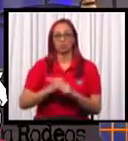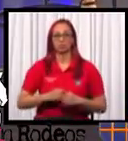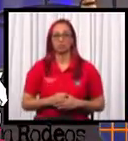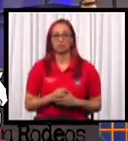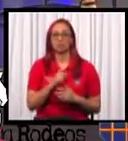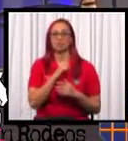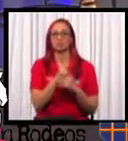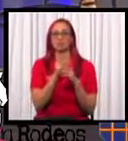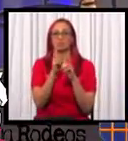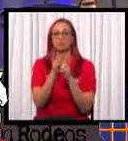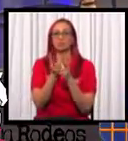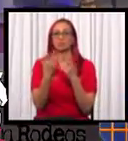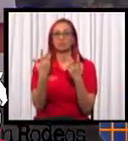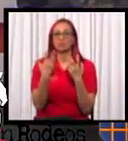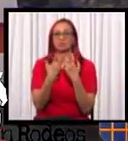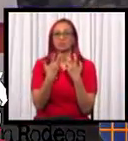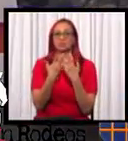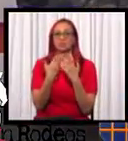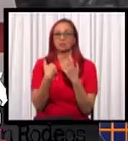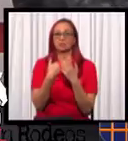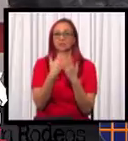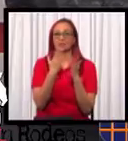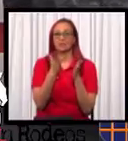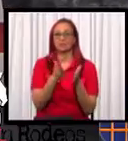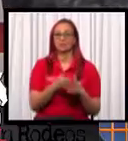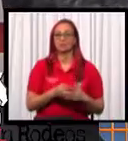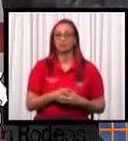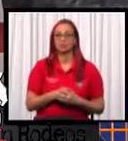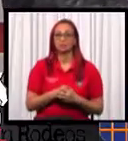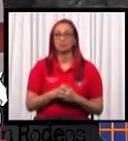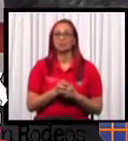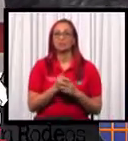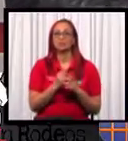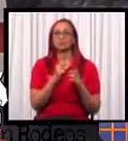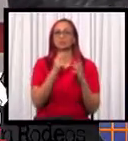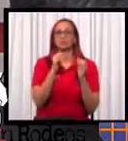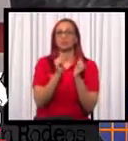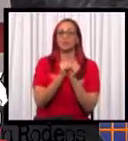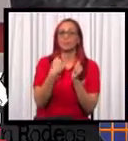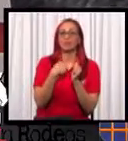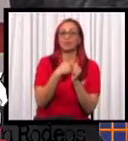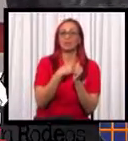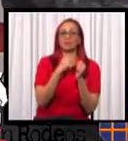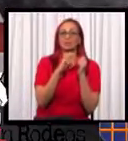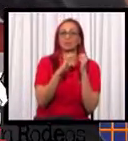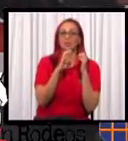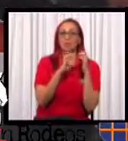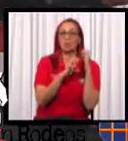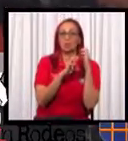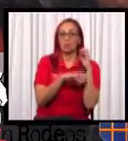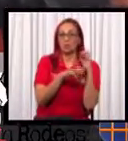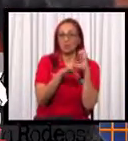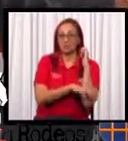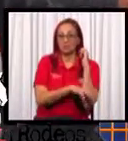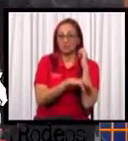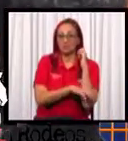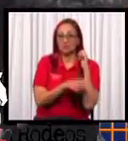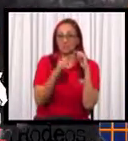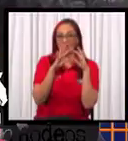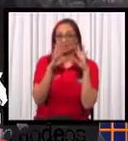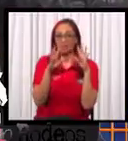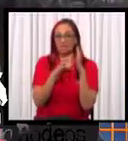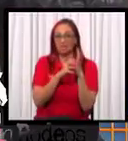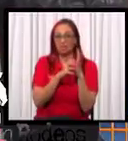que le corresponde a los ministros sentarse con el ministro de Comercio Exterior, aclarar dudas que